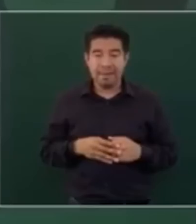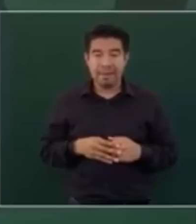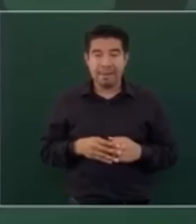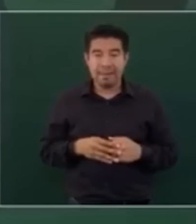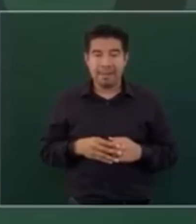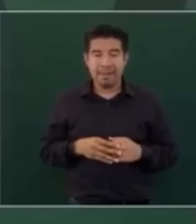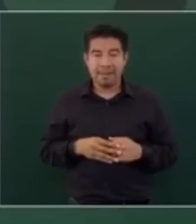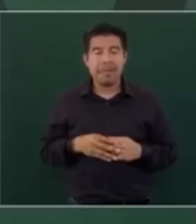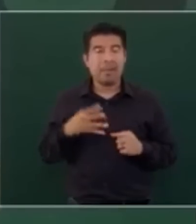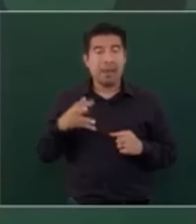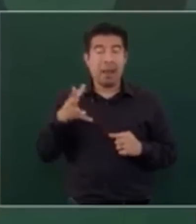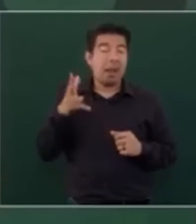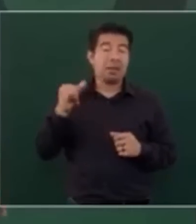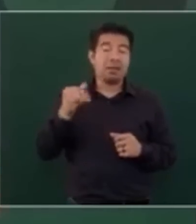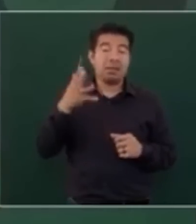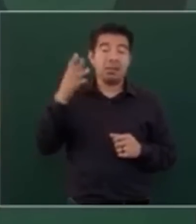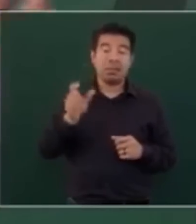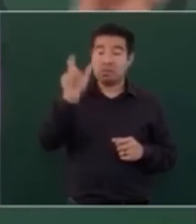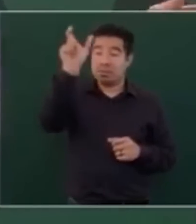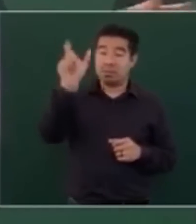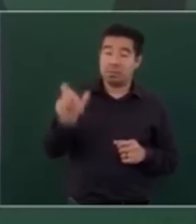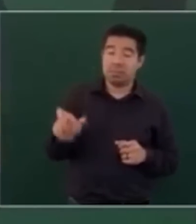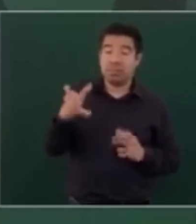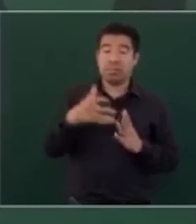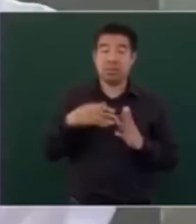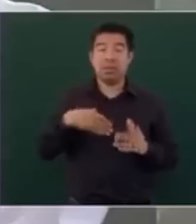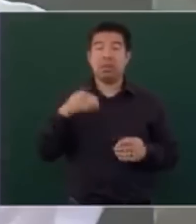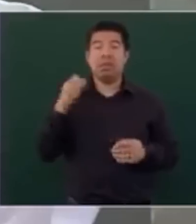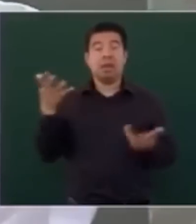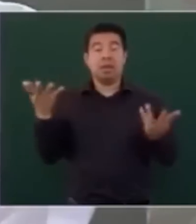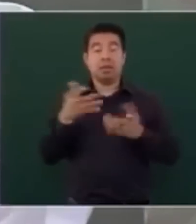las grandes personalidades del conservadurismo, y ahí anda.